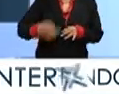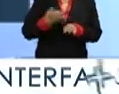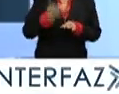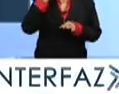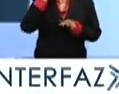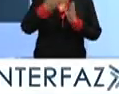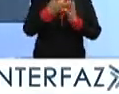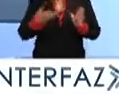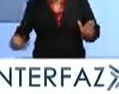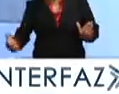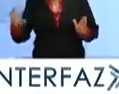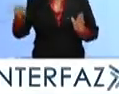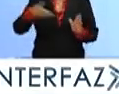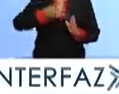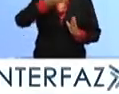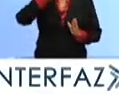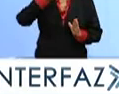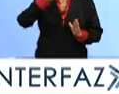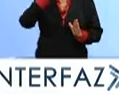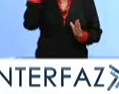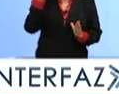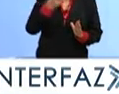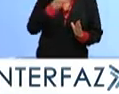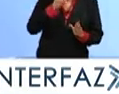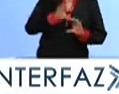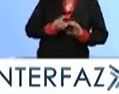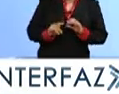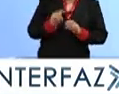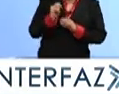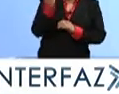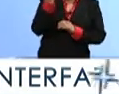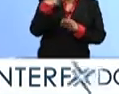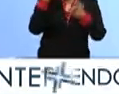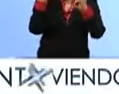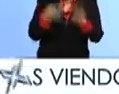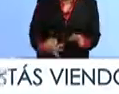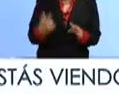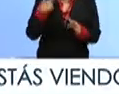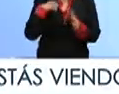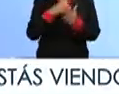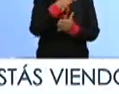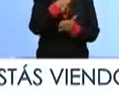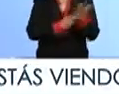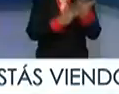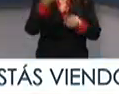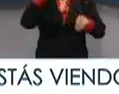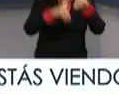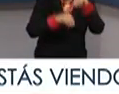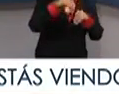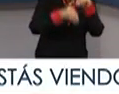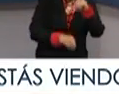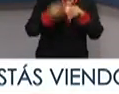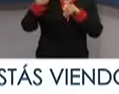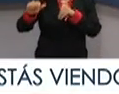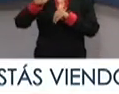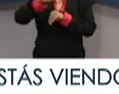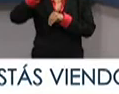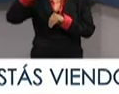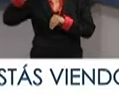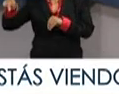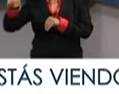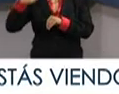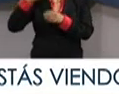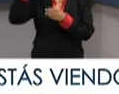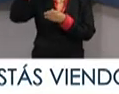era incluso no saber utilizar la tecnología adecuada como lo es la programación, las aplicaciones de